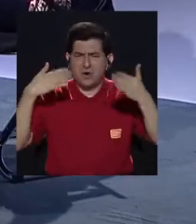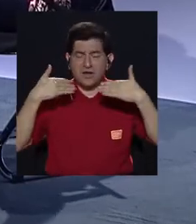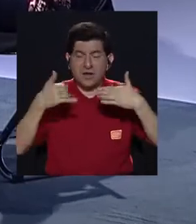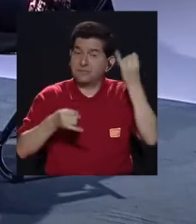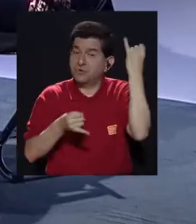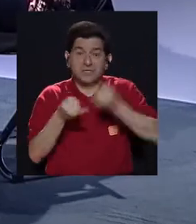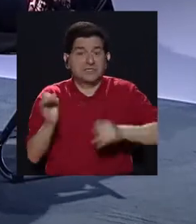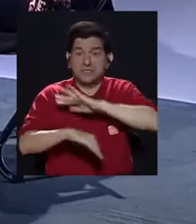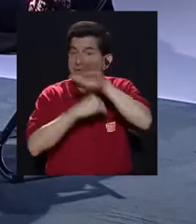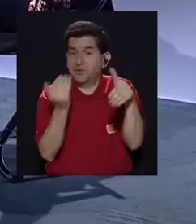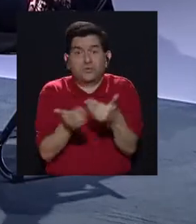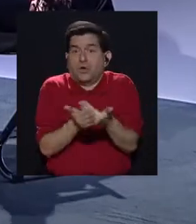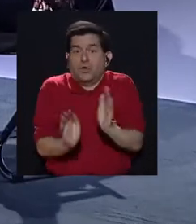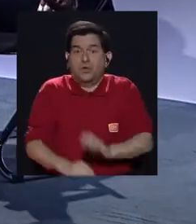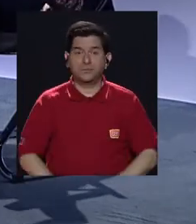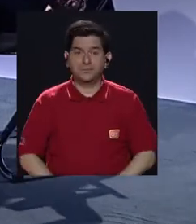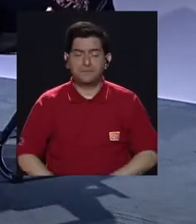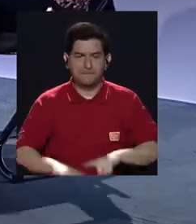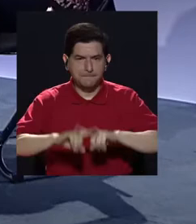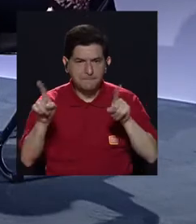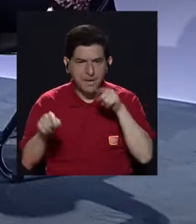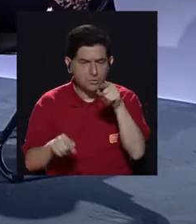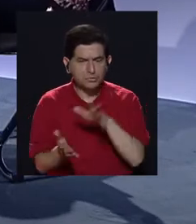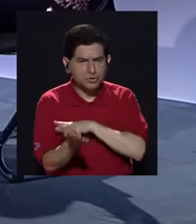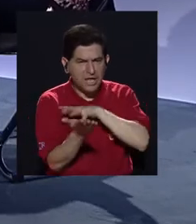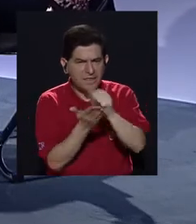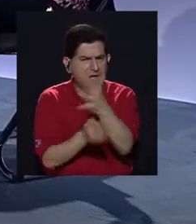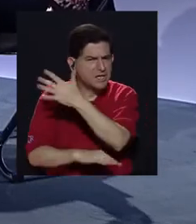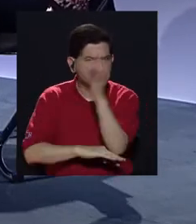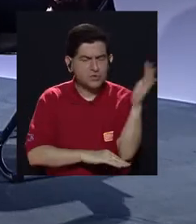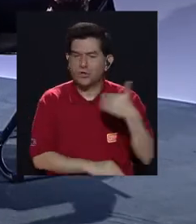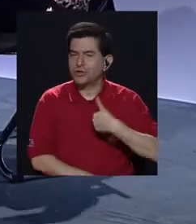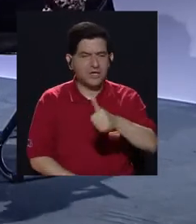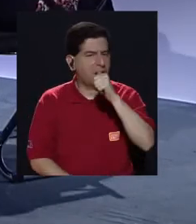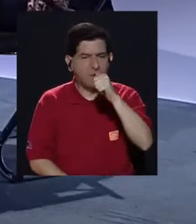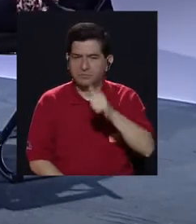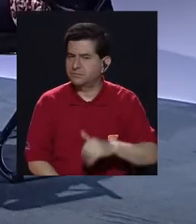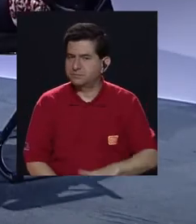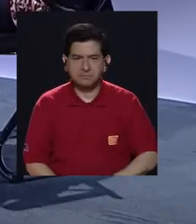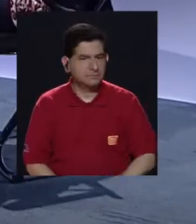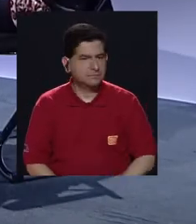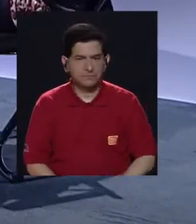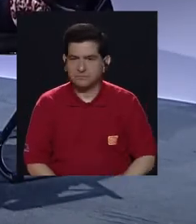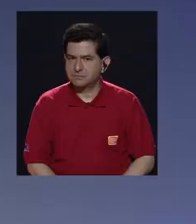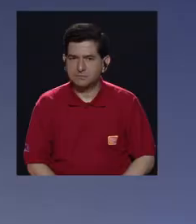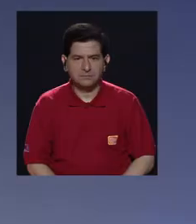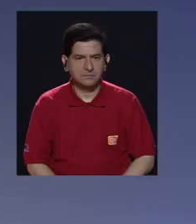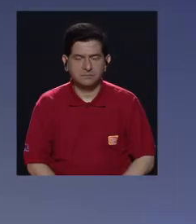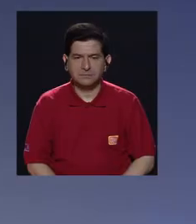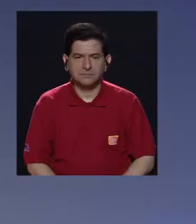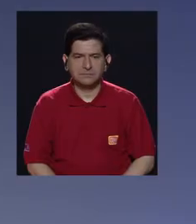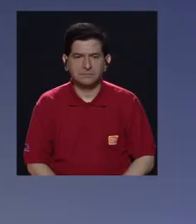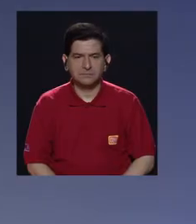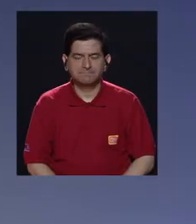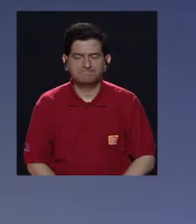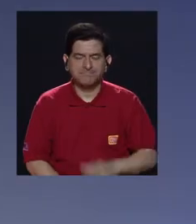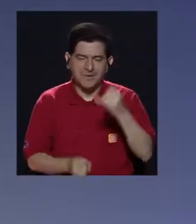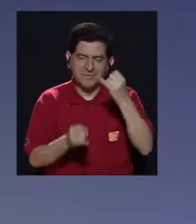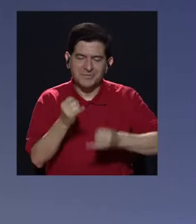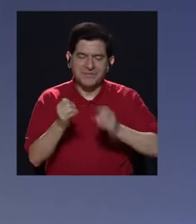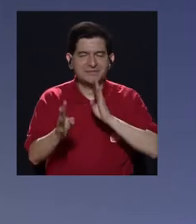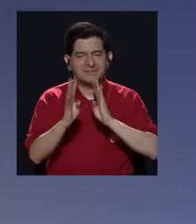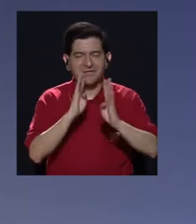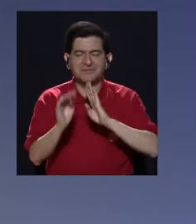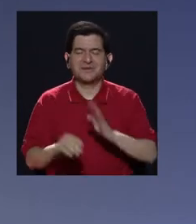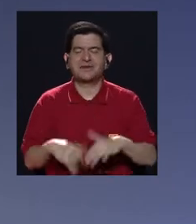hasta ahí llegamos pero además si usted destruye el bosque no tiene agua vamos a terminar